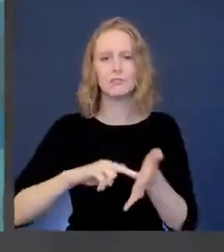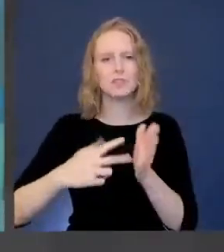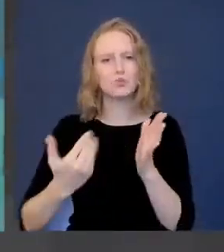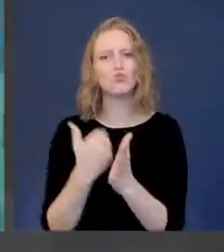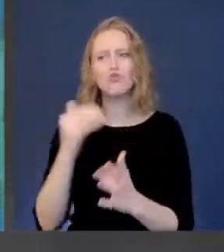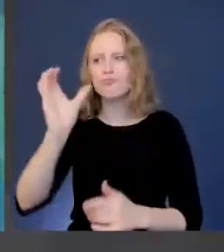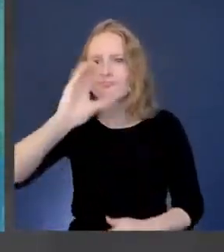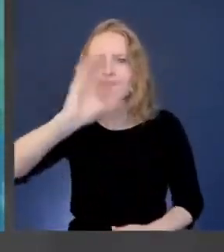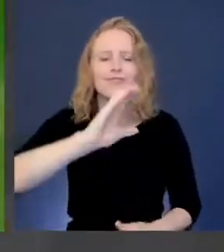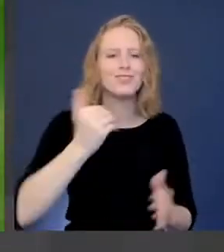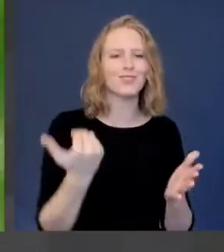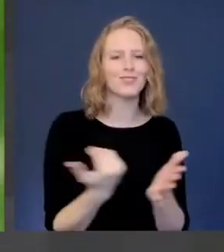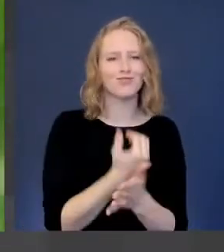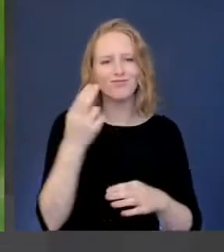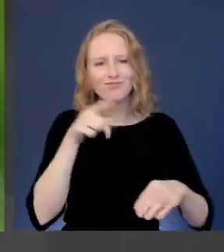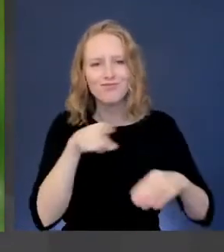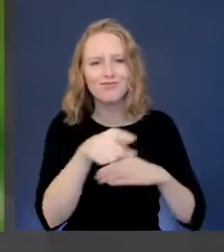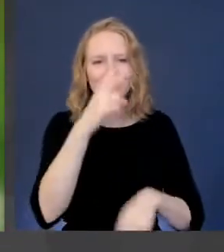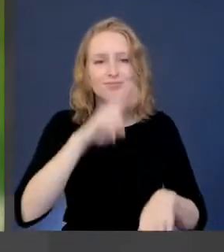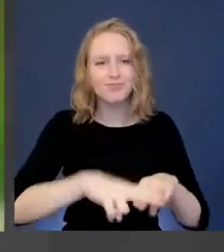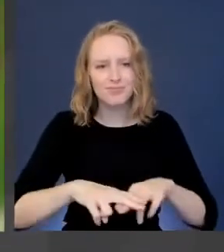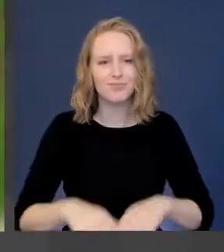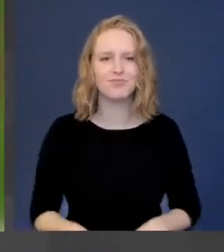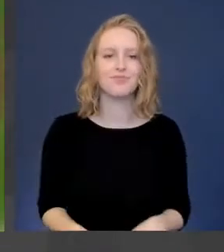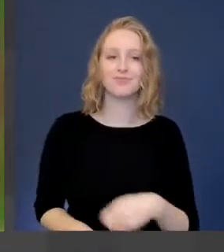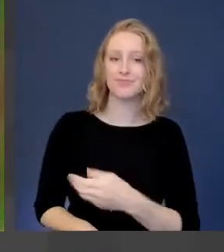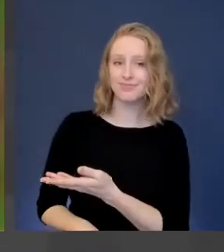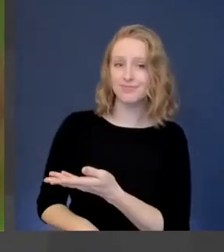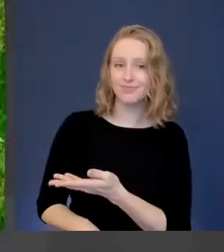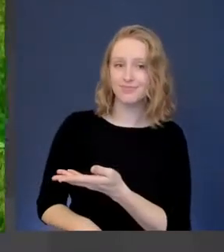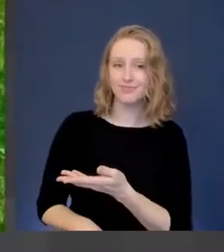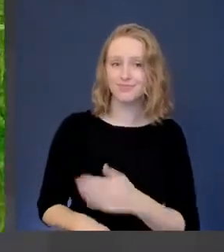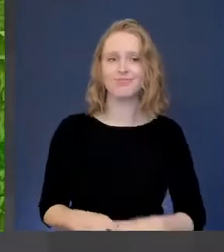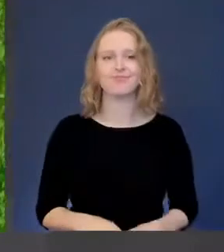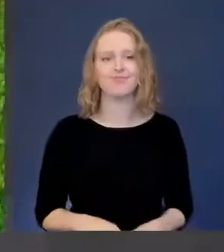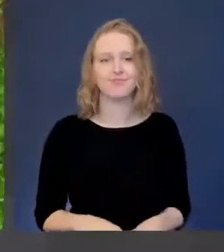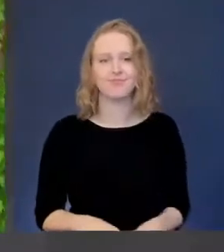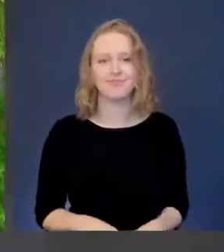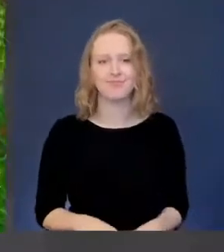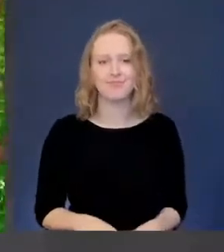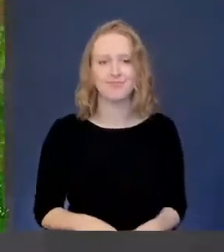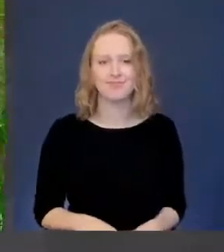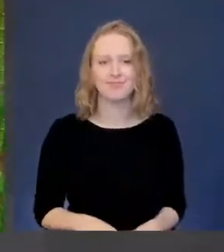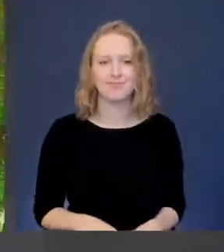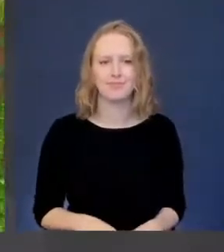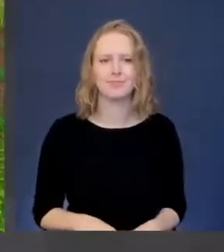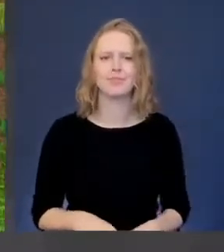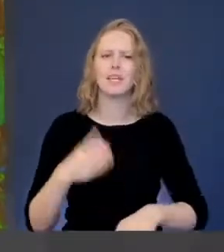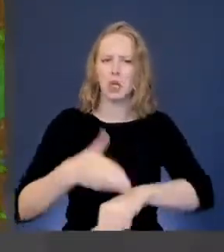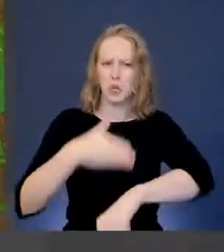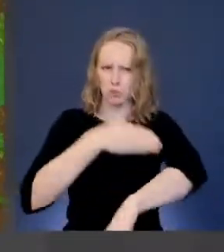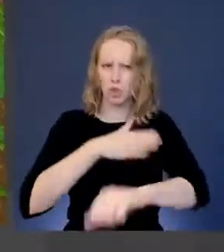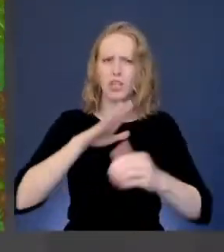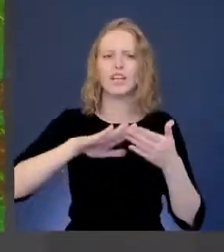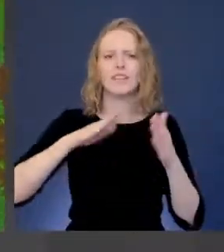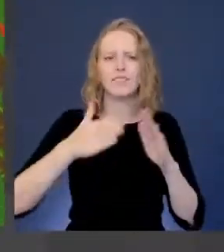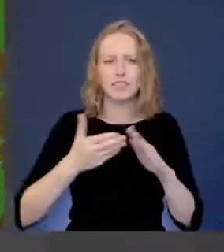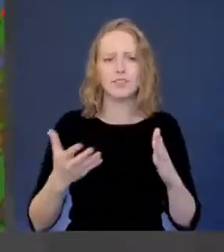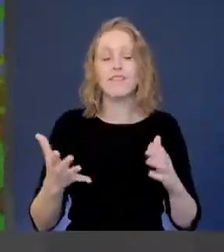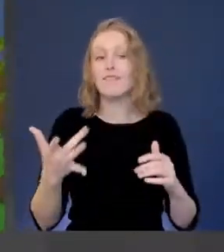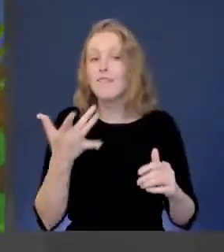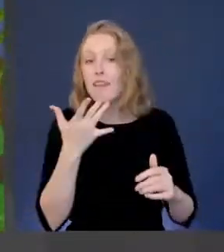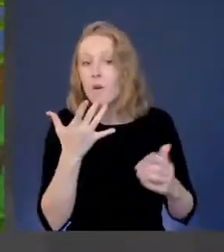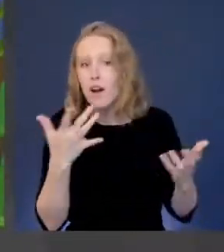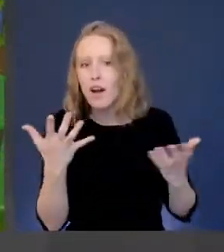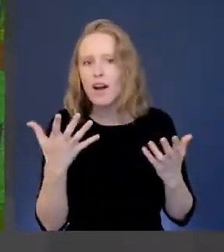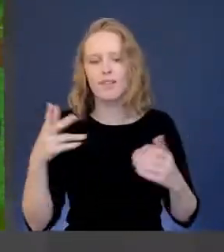aventuras. Llegando después, Village and Pillage, que traía muchas mejoras para las aldeas, pero mi parte favorita,